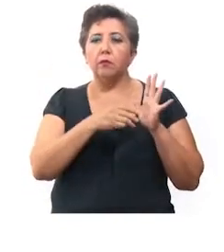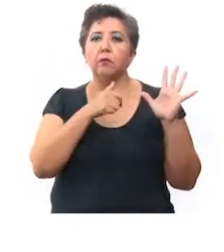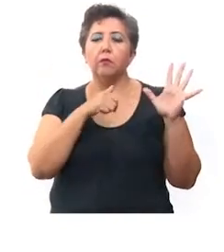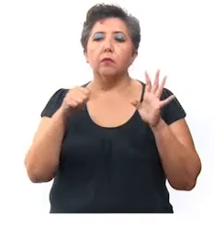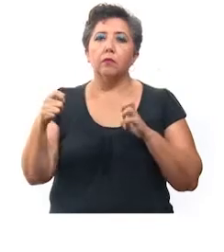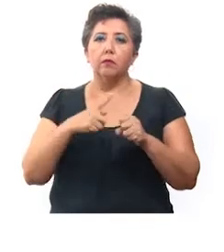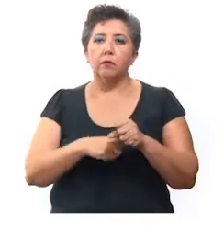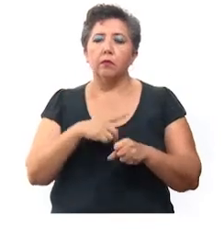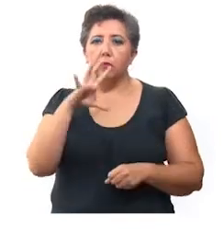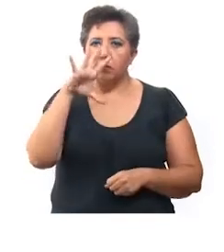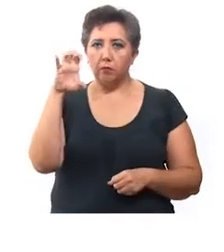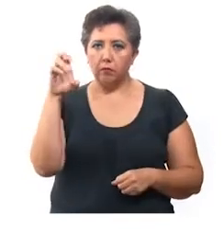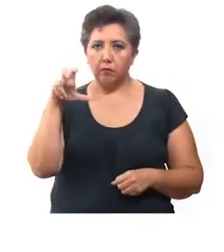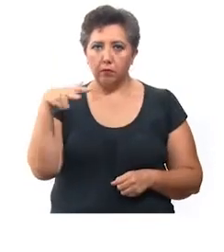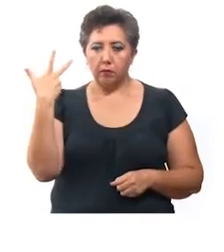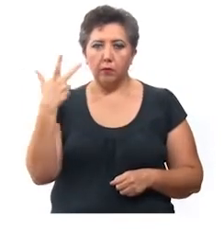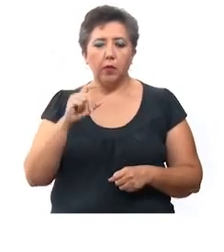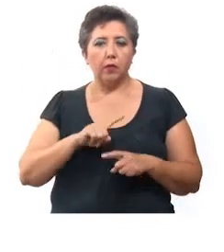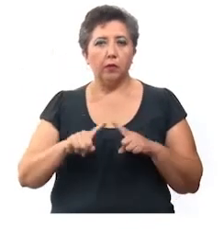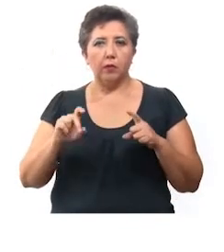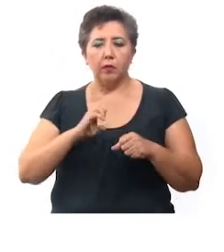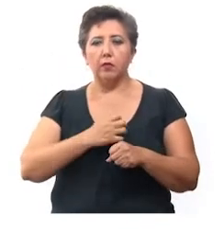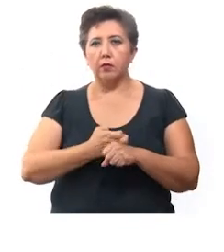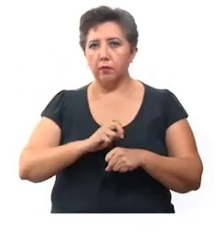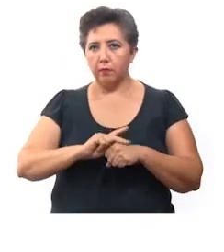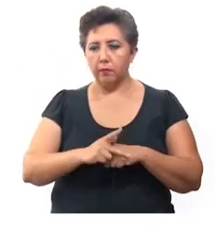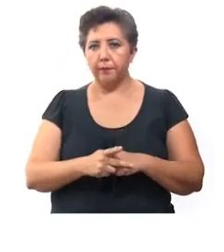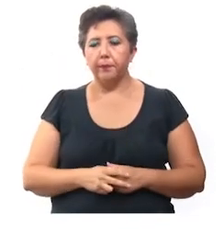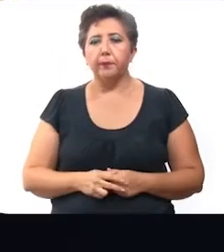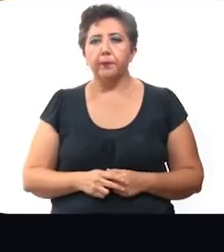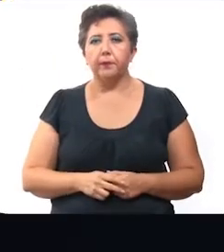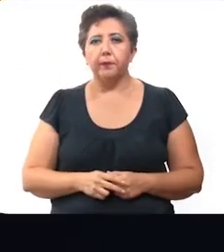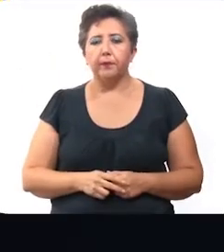60.600 casos positivos, 513 son de otro país u otro estado.